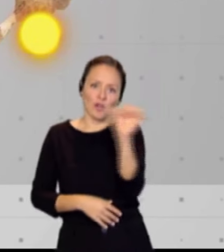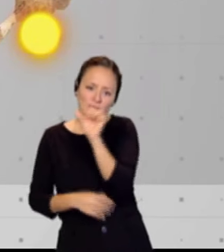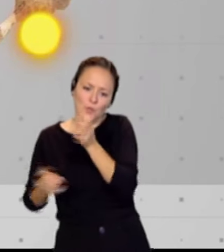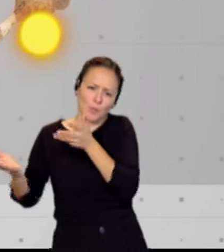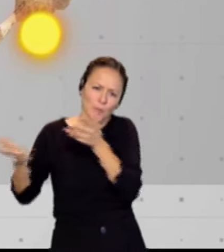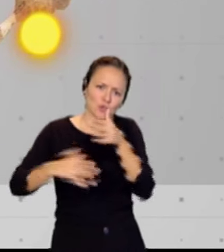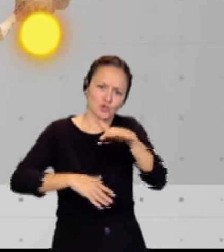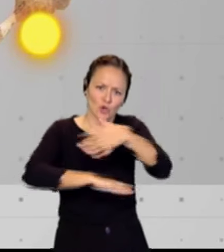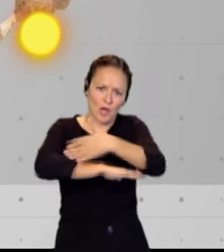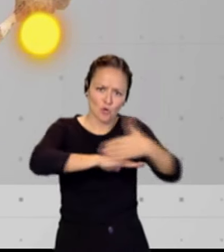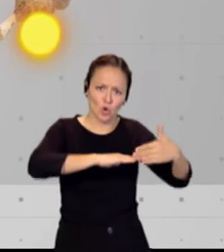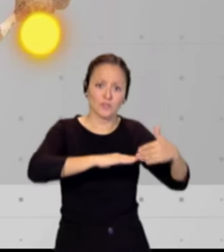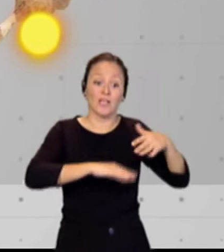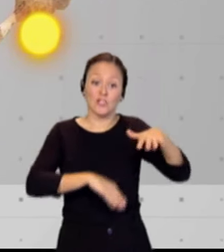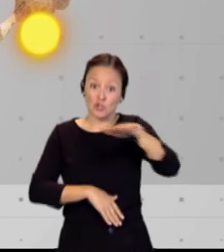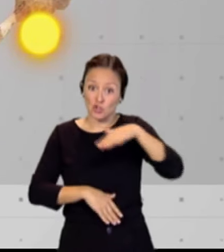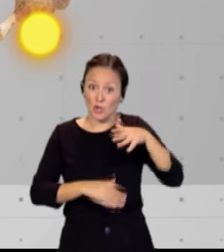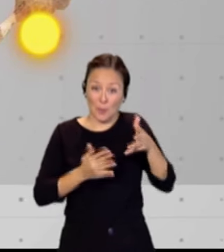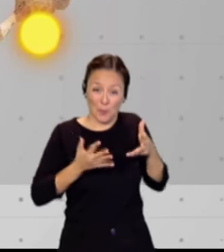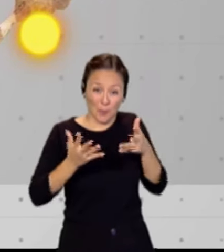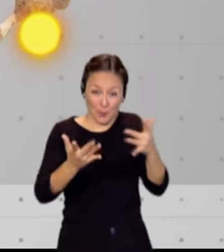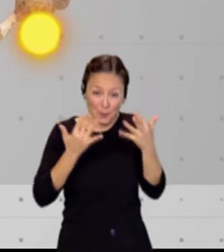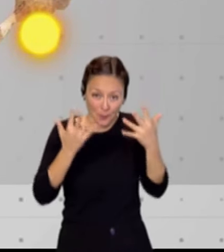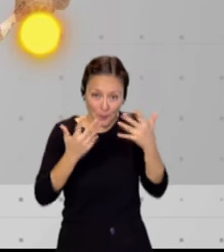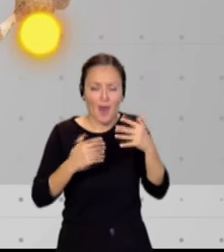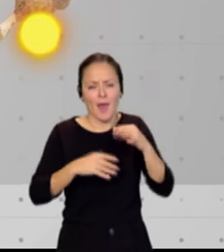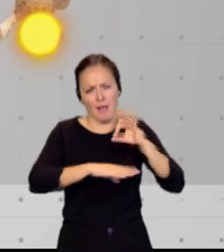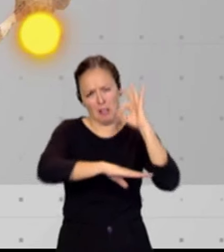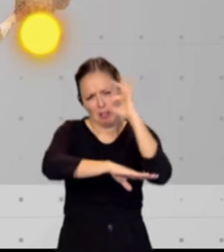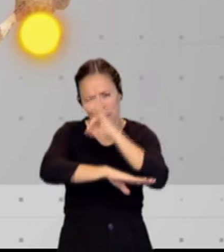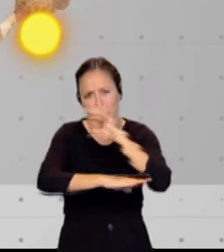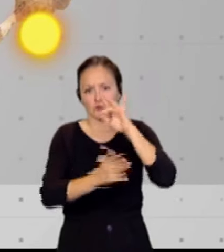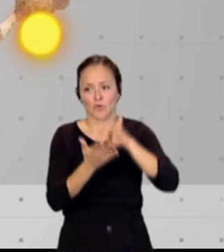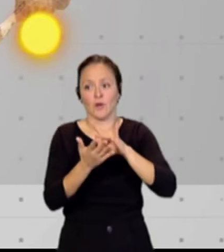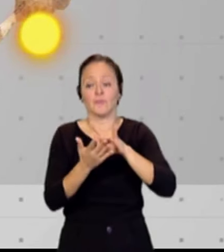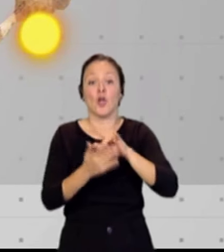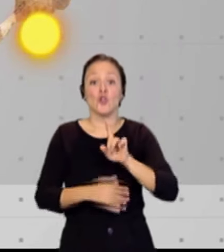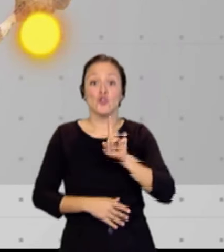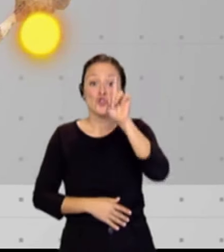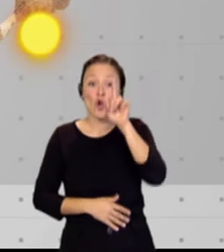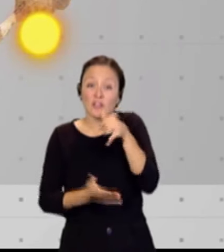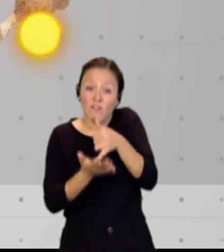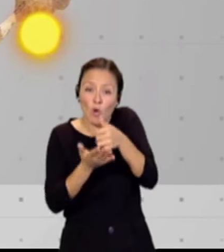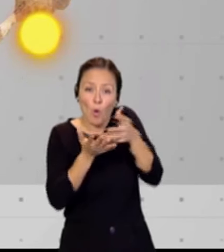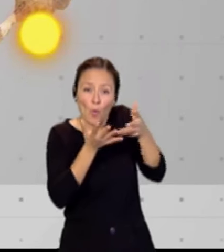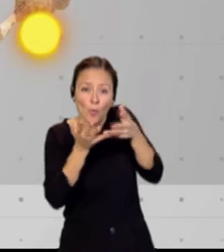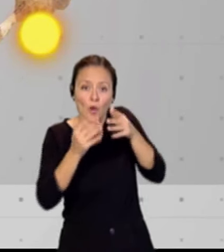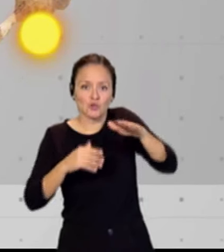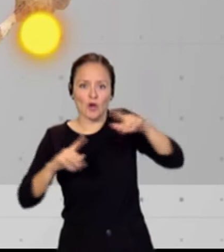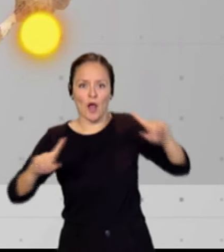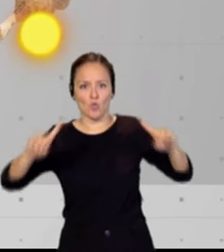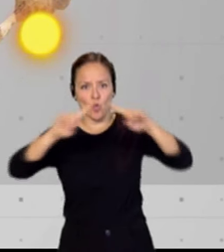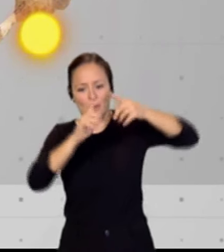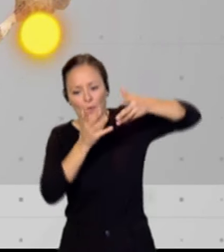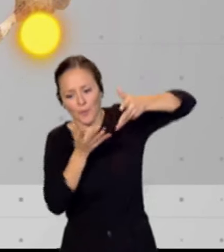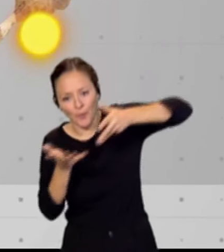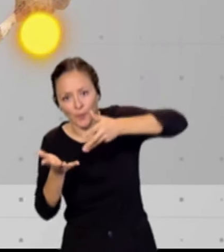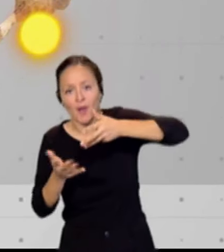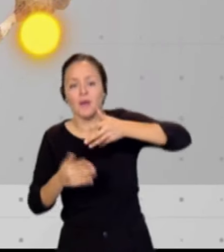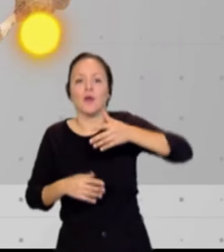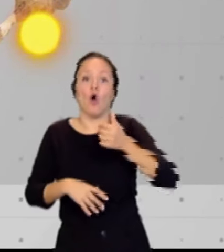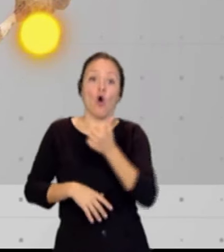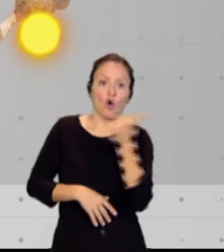más intenso en las zonas habituales de aceleración por la tarde soplarán flojo en Cumbres siendo del Oeste en la palma y